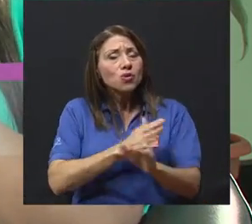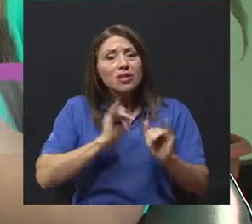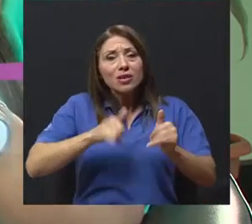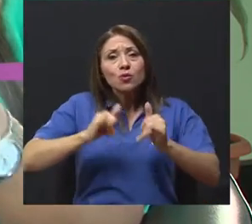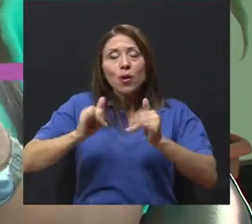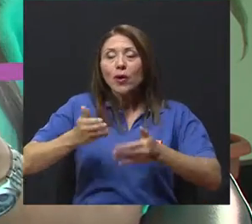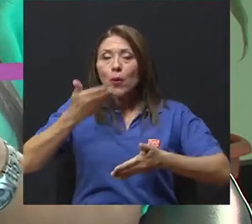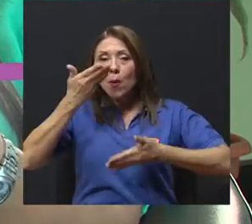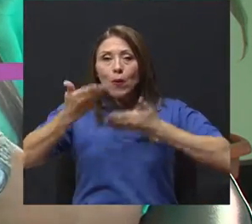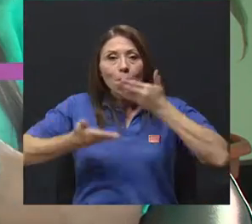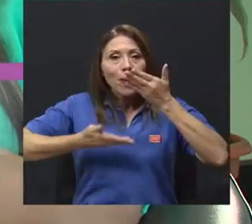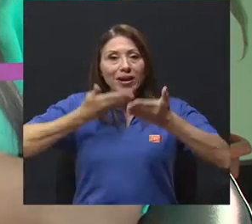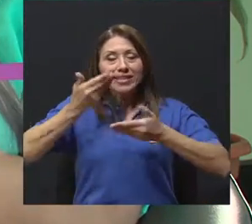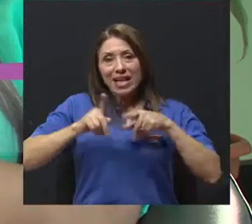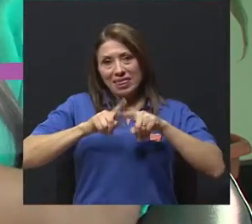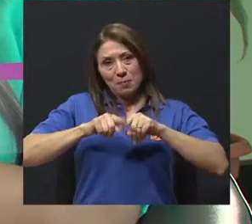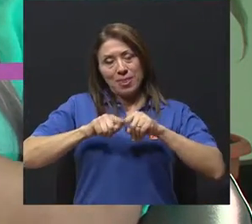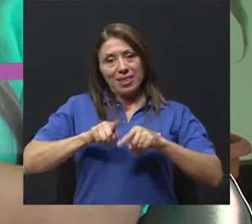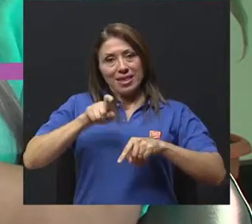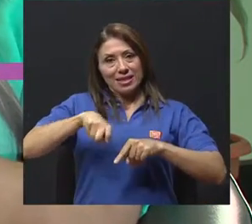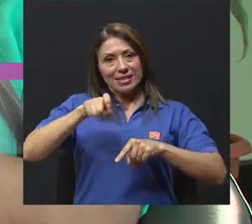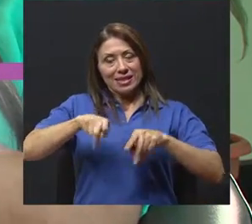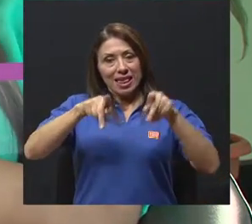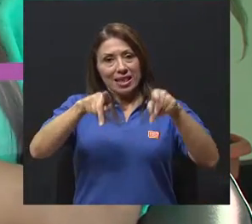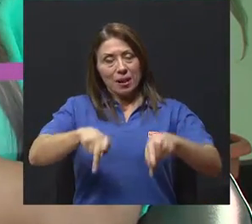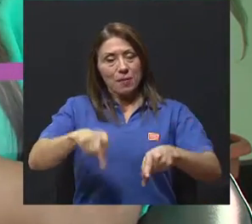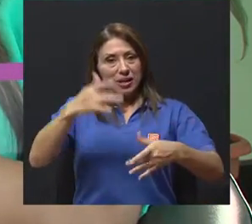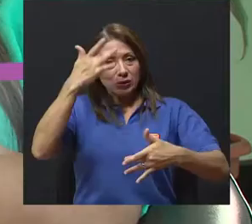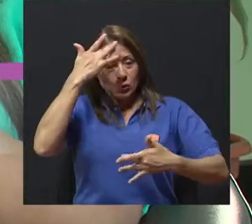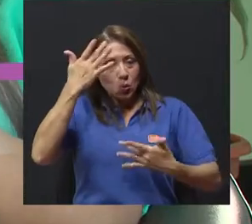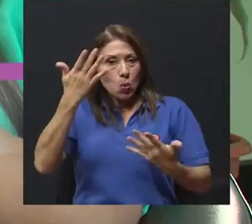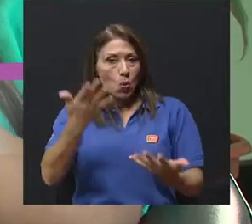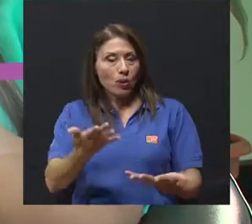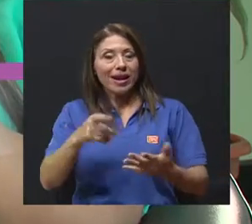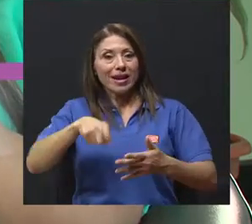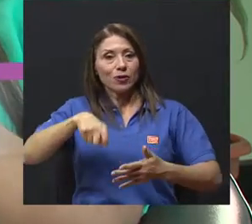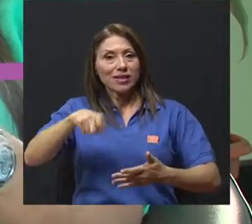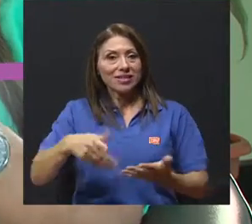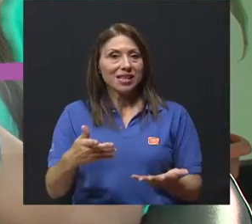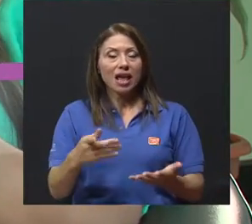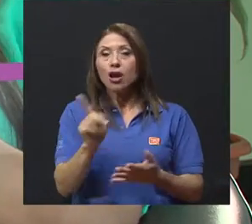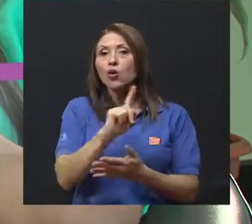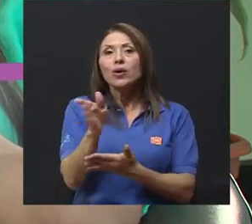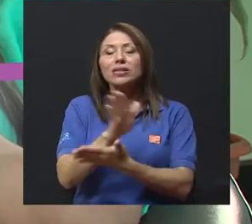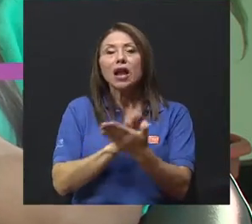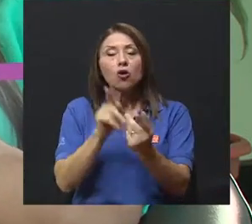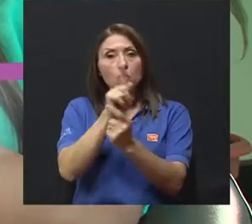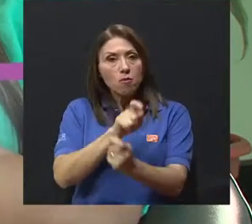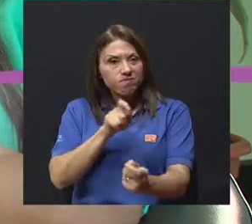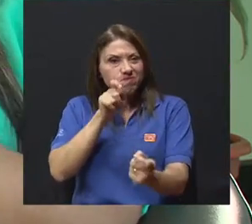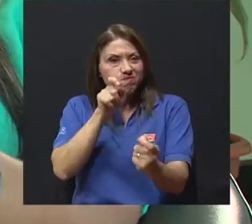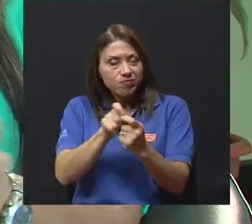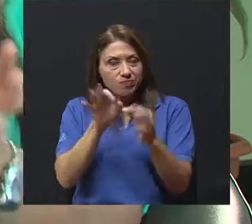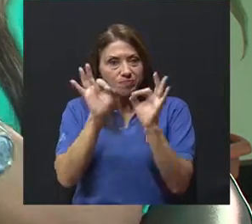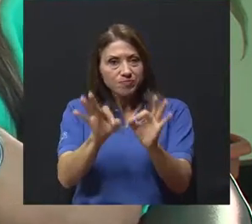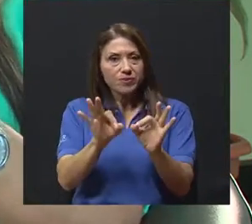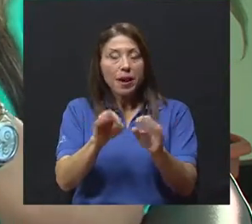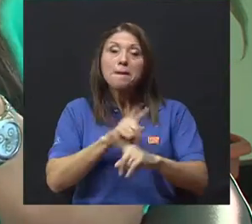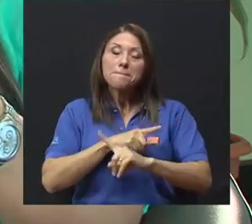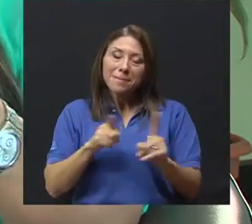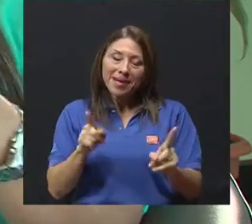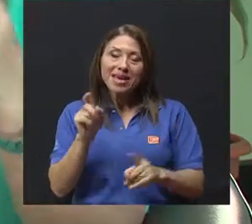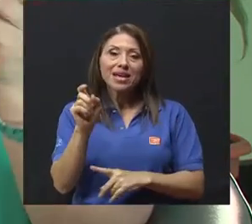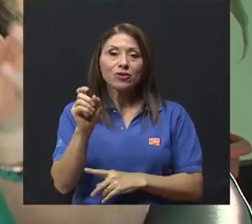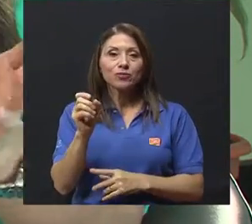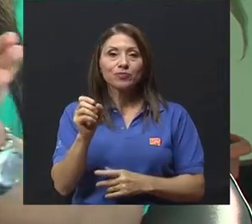estimulación a nivel sensorial es de acuerdo a la necesidad del paciente no ahí como algo exacto pero si en un